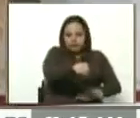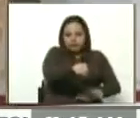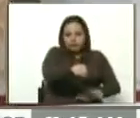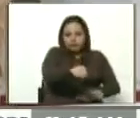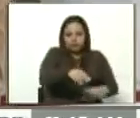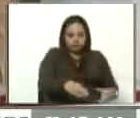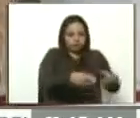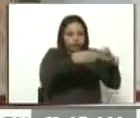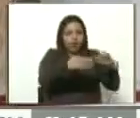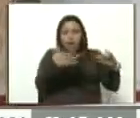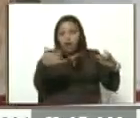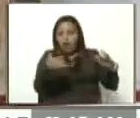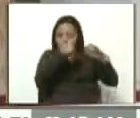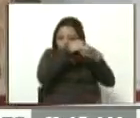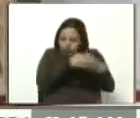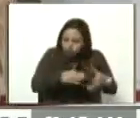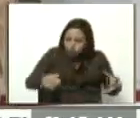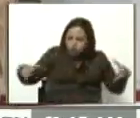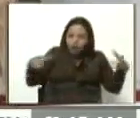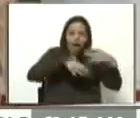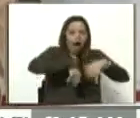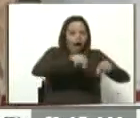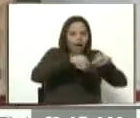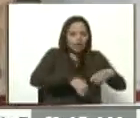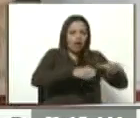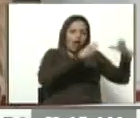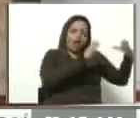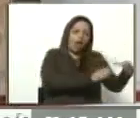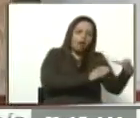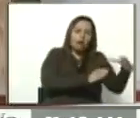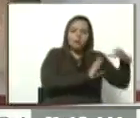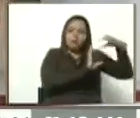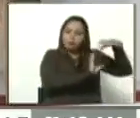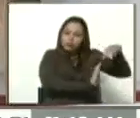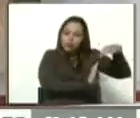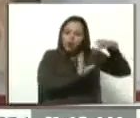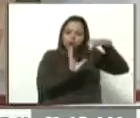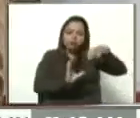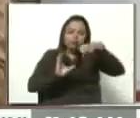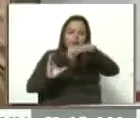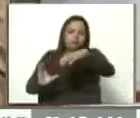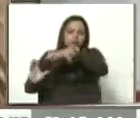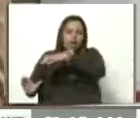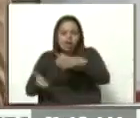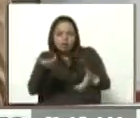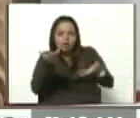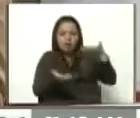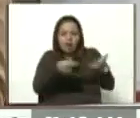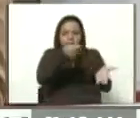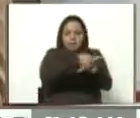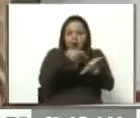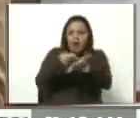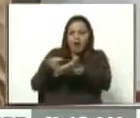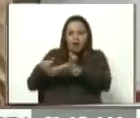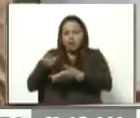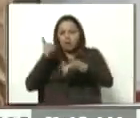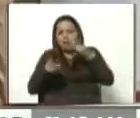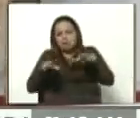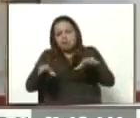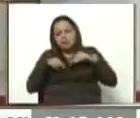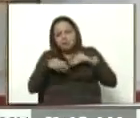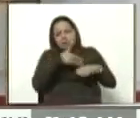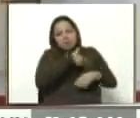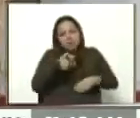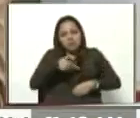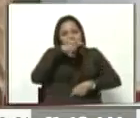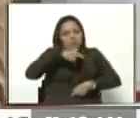día tienes una amplia variedad a diferentes precios que se ajustan al poder adquisitivo del venezolano. de harina de maíz precocida,